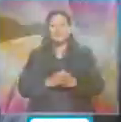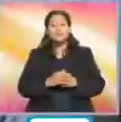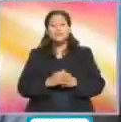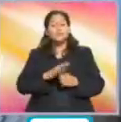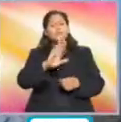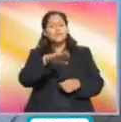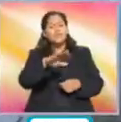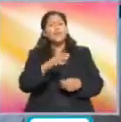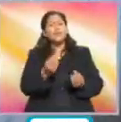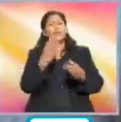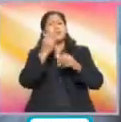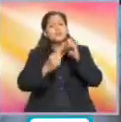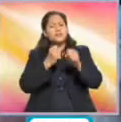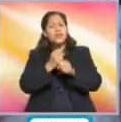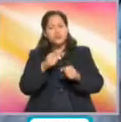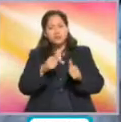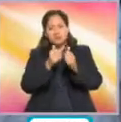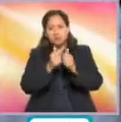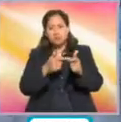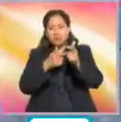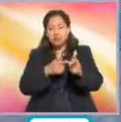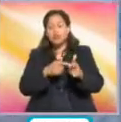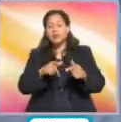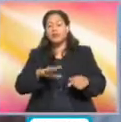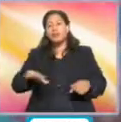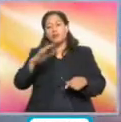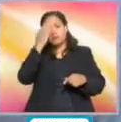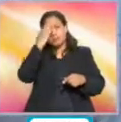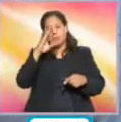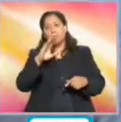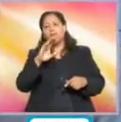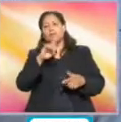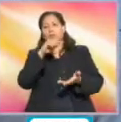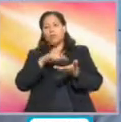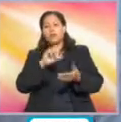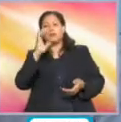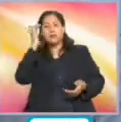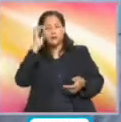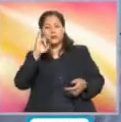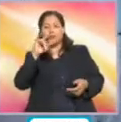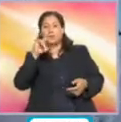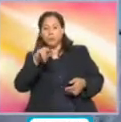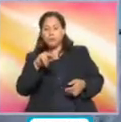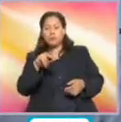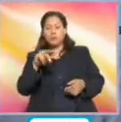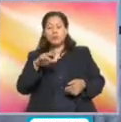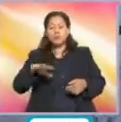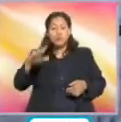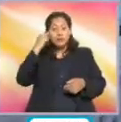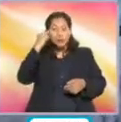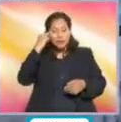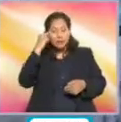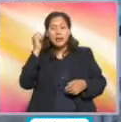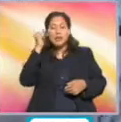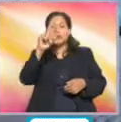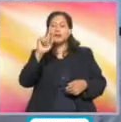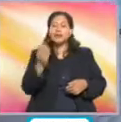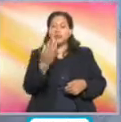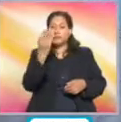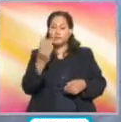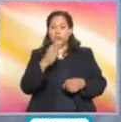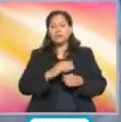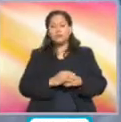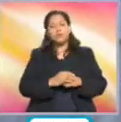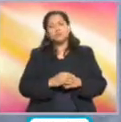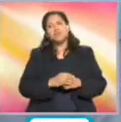Maestro, ¿cuántos años tiene aquí de conocer este barrio de San Juan que va desde el barrio chino al Salto del Agua? Salto del Agua, no,